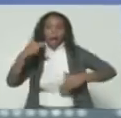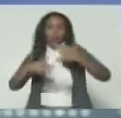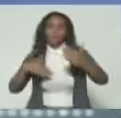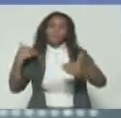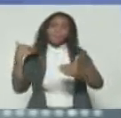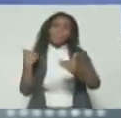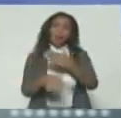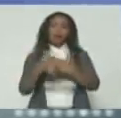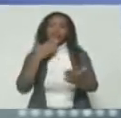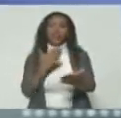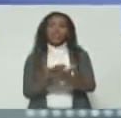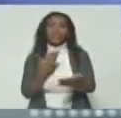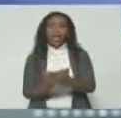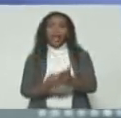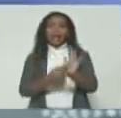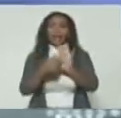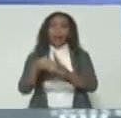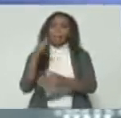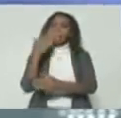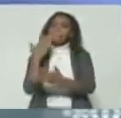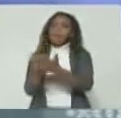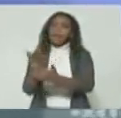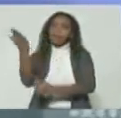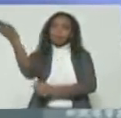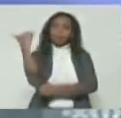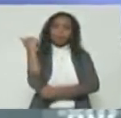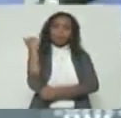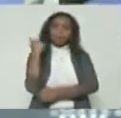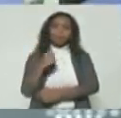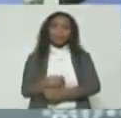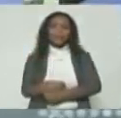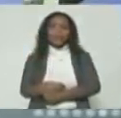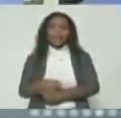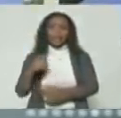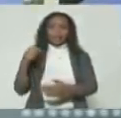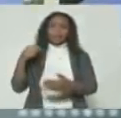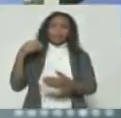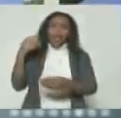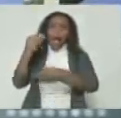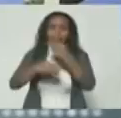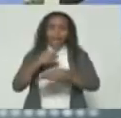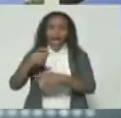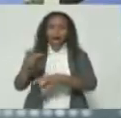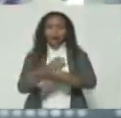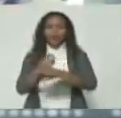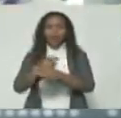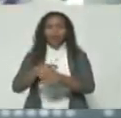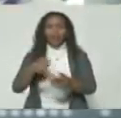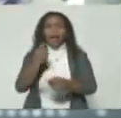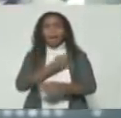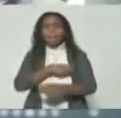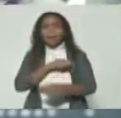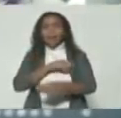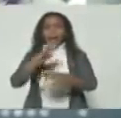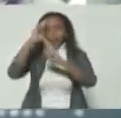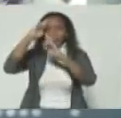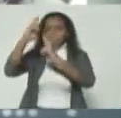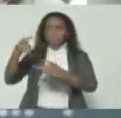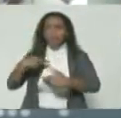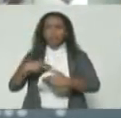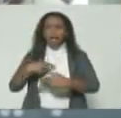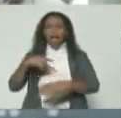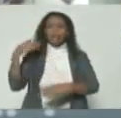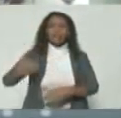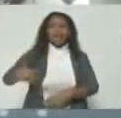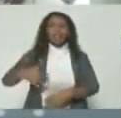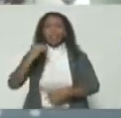a solicitar en extradición y a afincarnos en que el gobierno de España respete el derecho